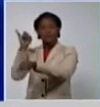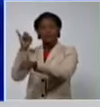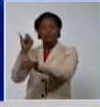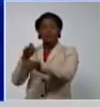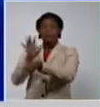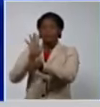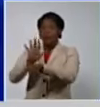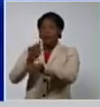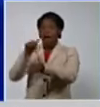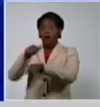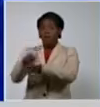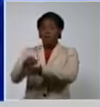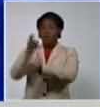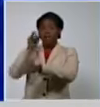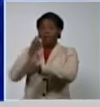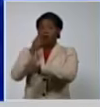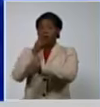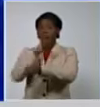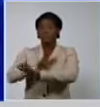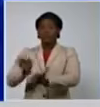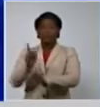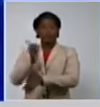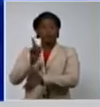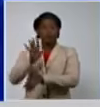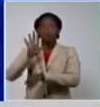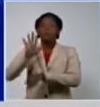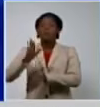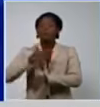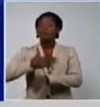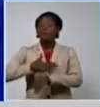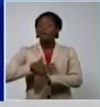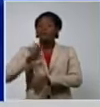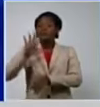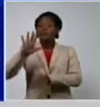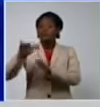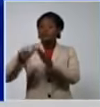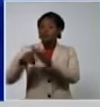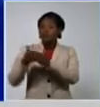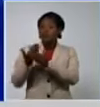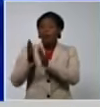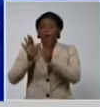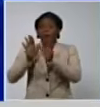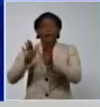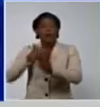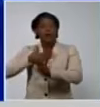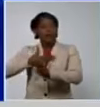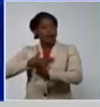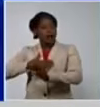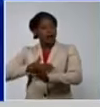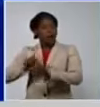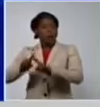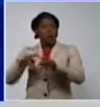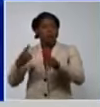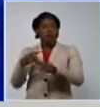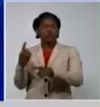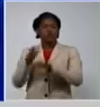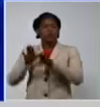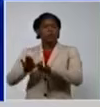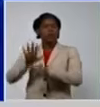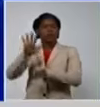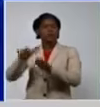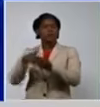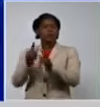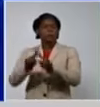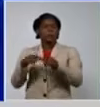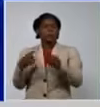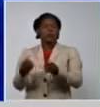veces me dicen, si tú estuvieras en mi lugar te desesperarías también, correcto, pero se esperan 5 días. ¿Por qué?